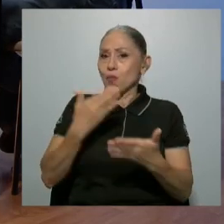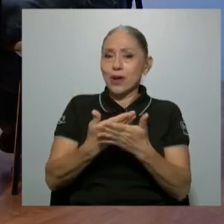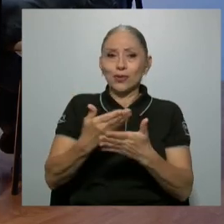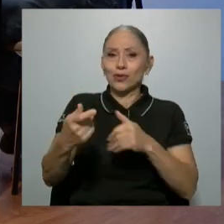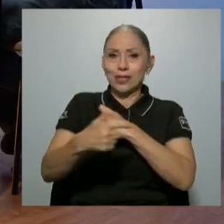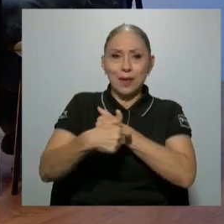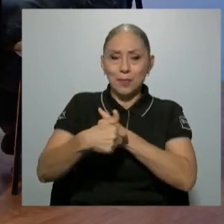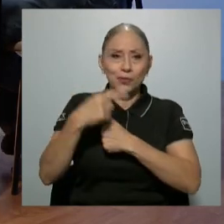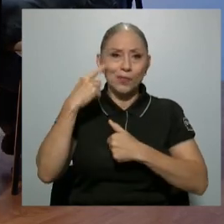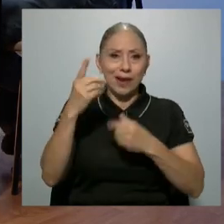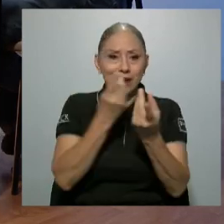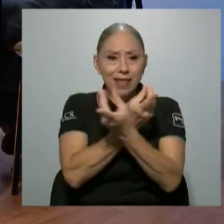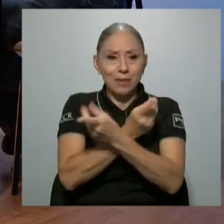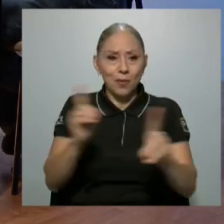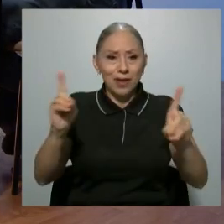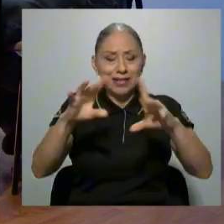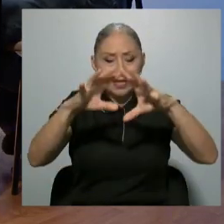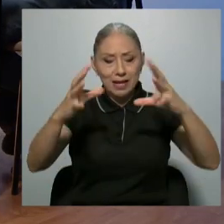mundo y